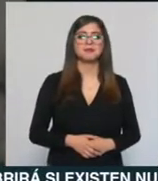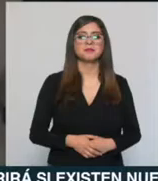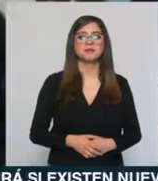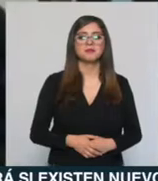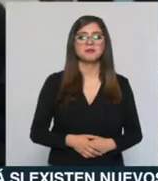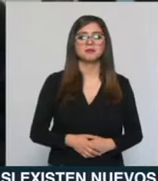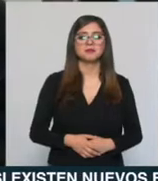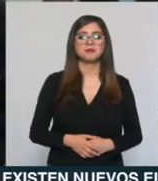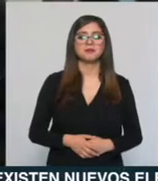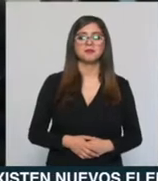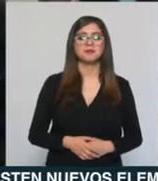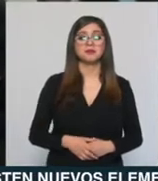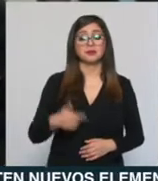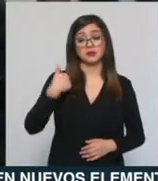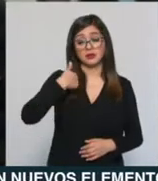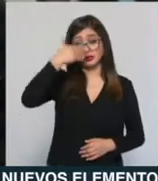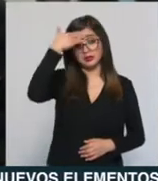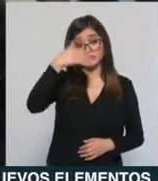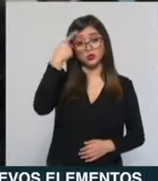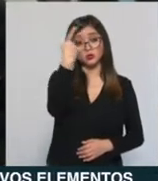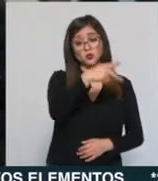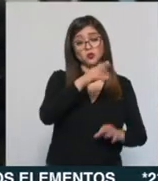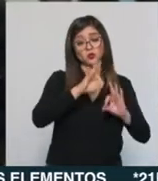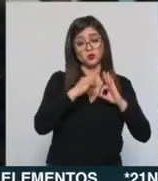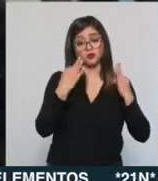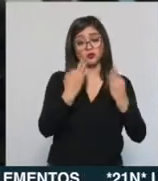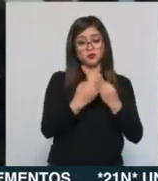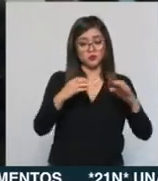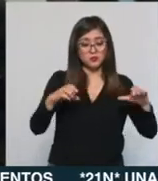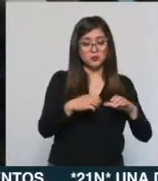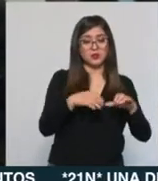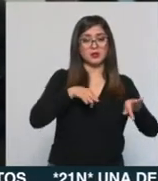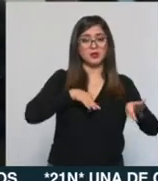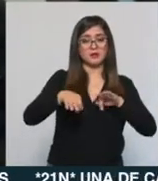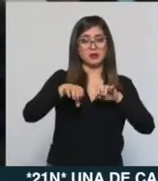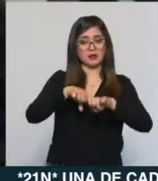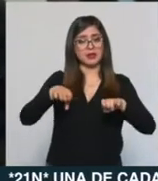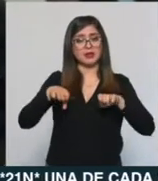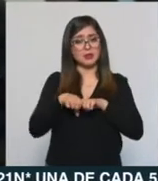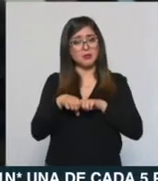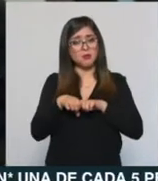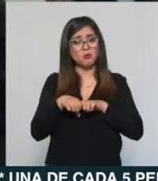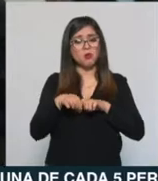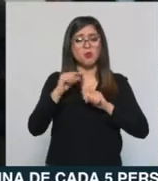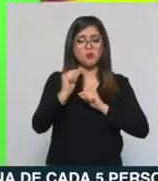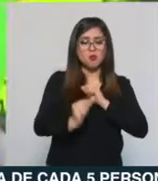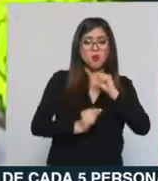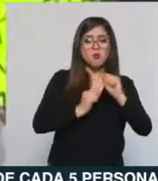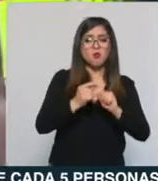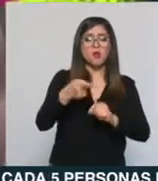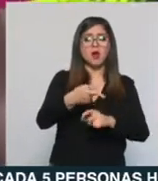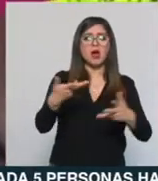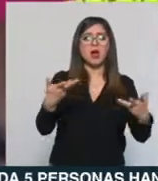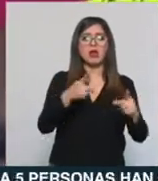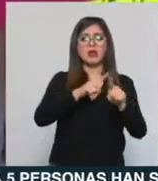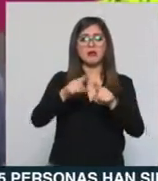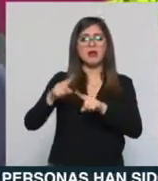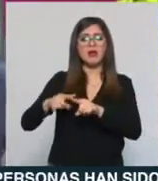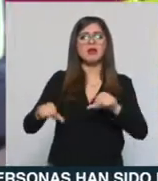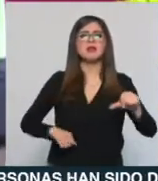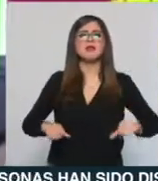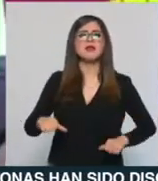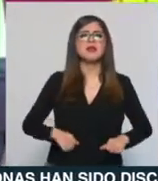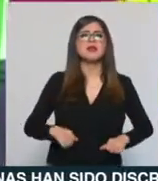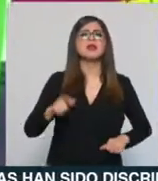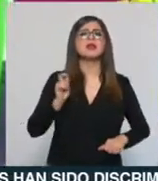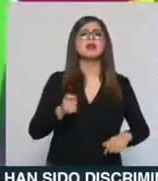ustedes presiden, a la que ustedes pertenecen, pues se han hecho varias acciones. Cuéntanos un poco qué es lo que sucede a partir de